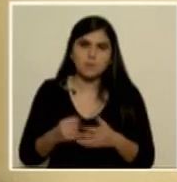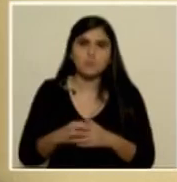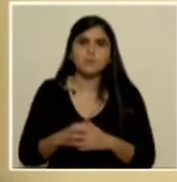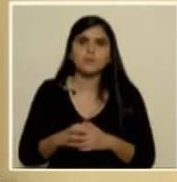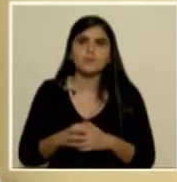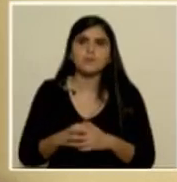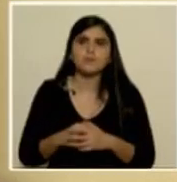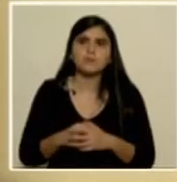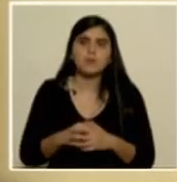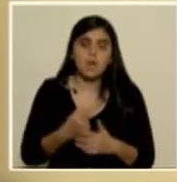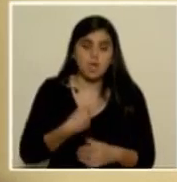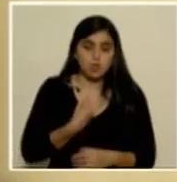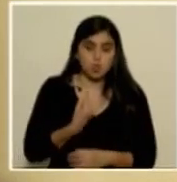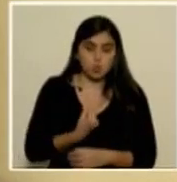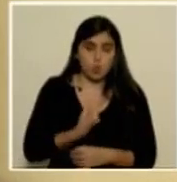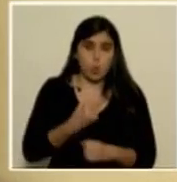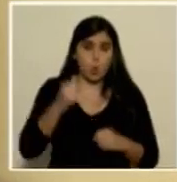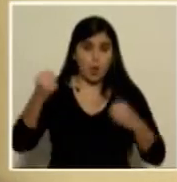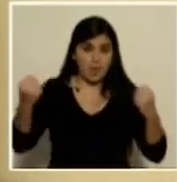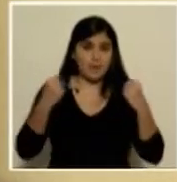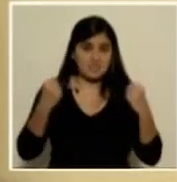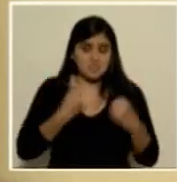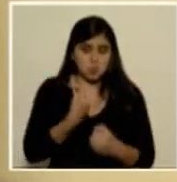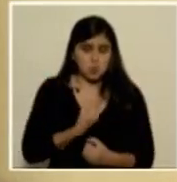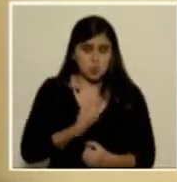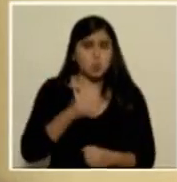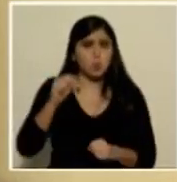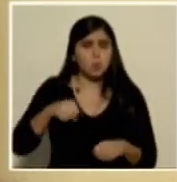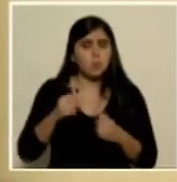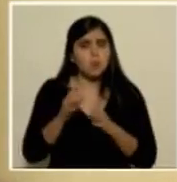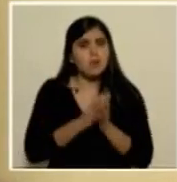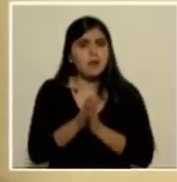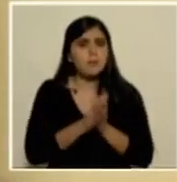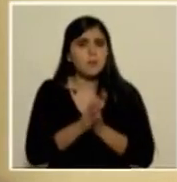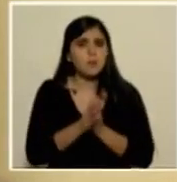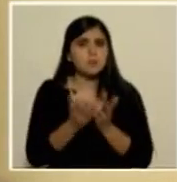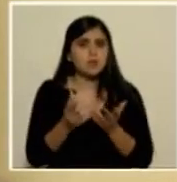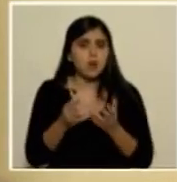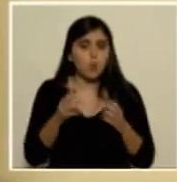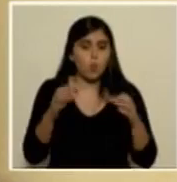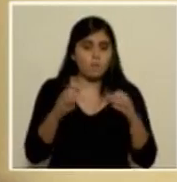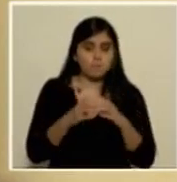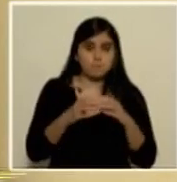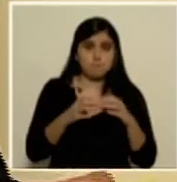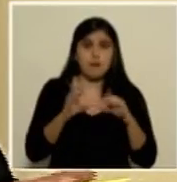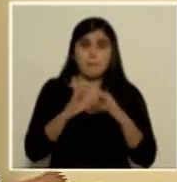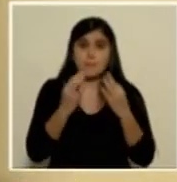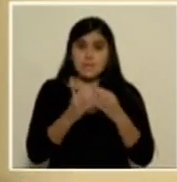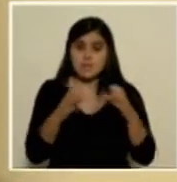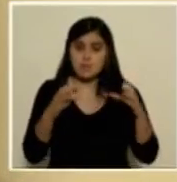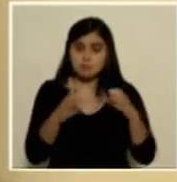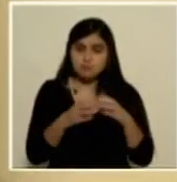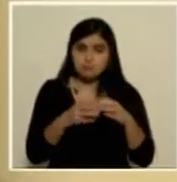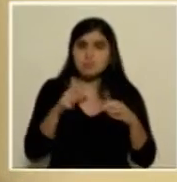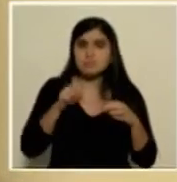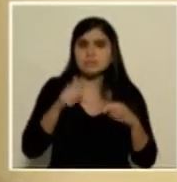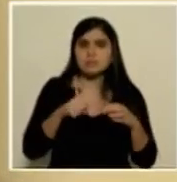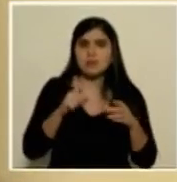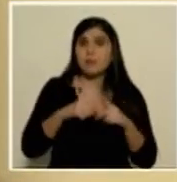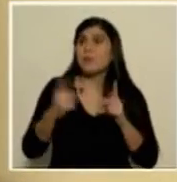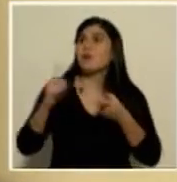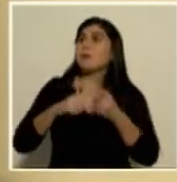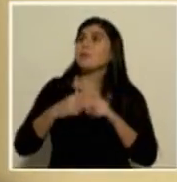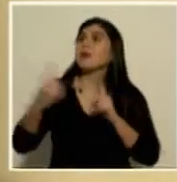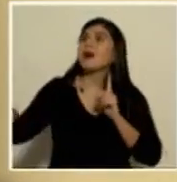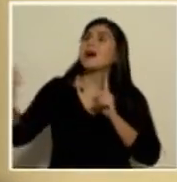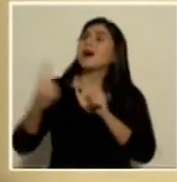hagamos individual o dentro del mismo núcleo familiar, la burbuja social, pero el problema es eso, cuando ya son amigos que no vemos siempre y